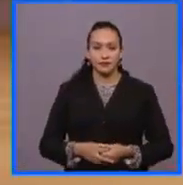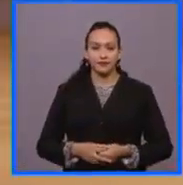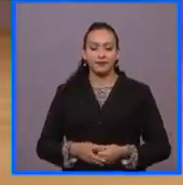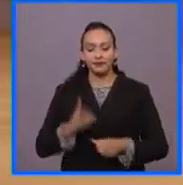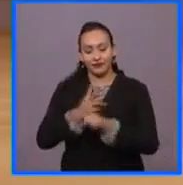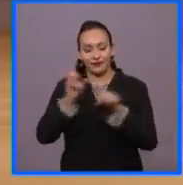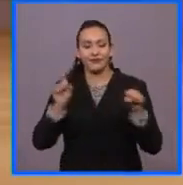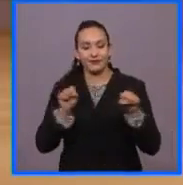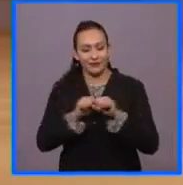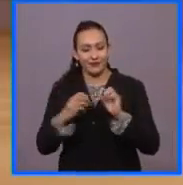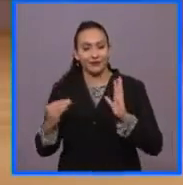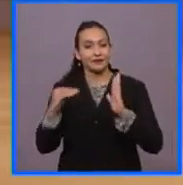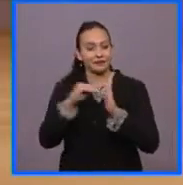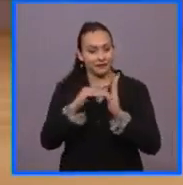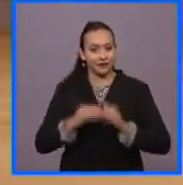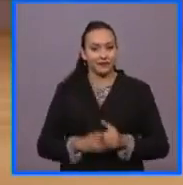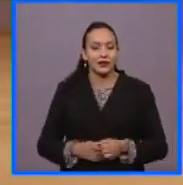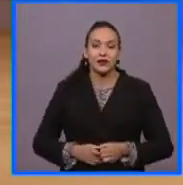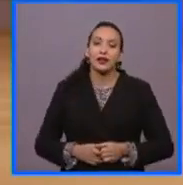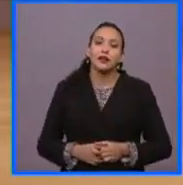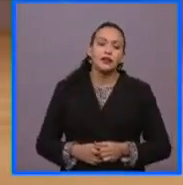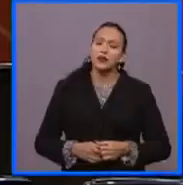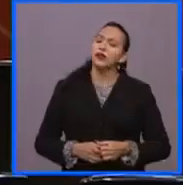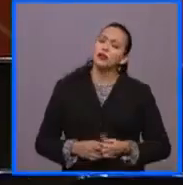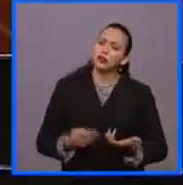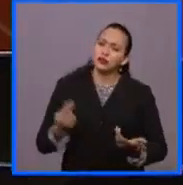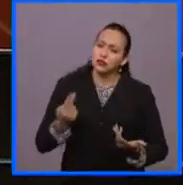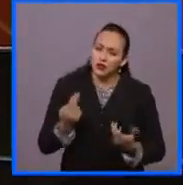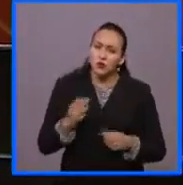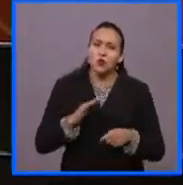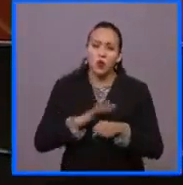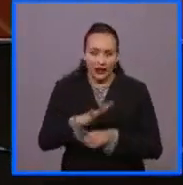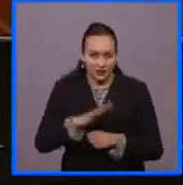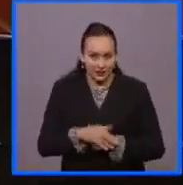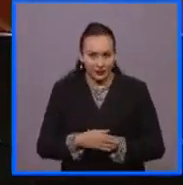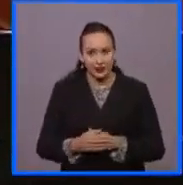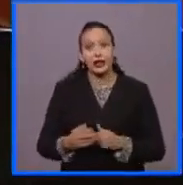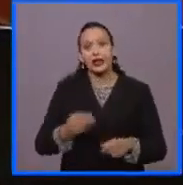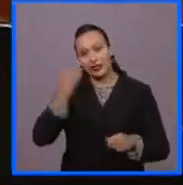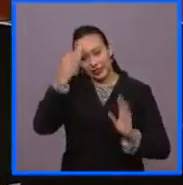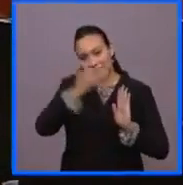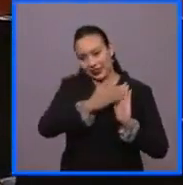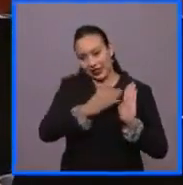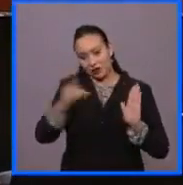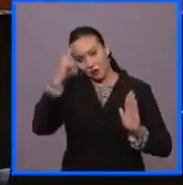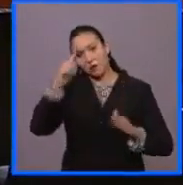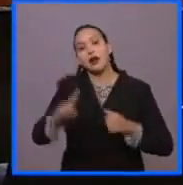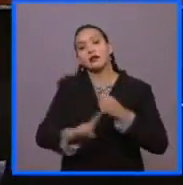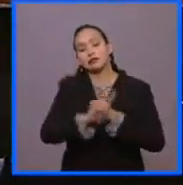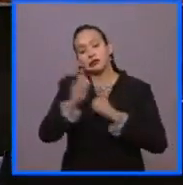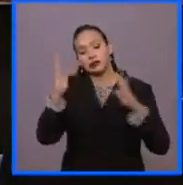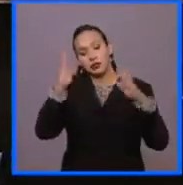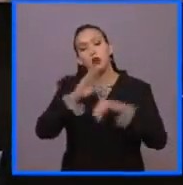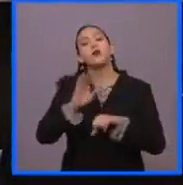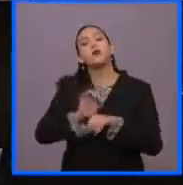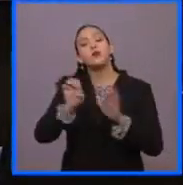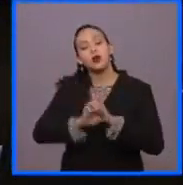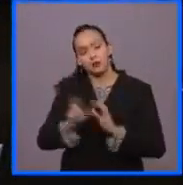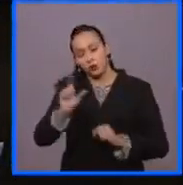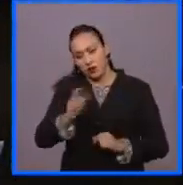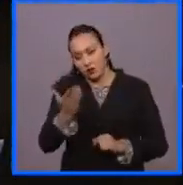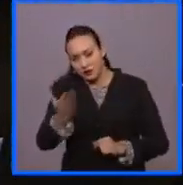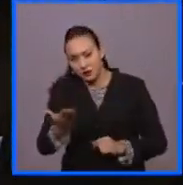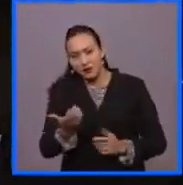La segunda sala estableció que es innecesario agotar el procedimiento conciliatorio prejudicial cuando se demanda como